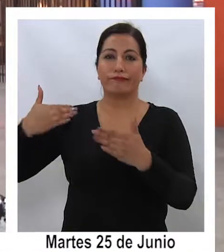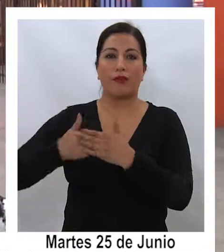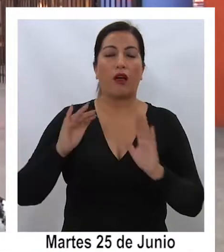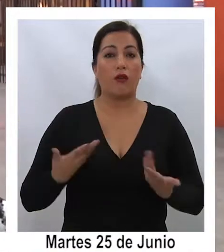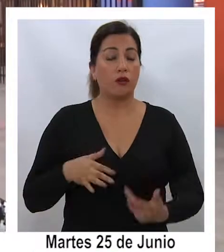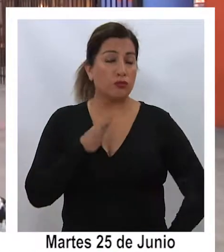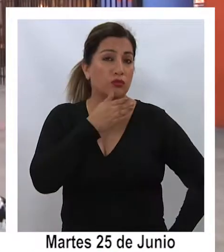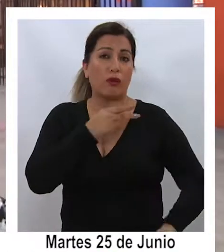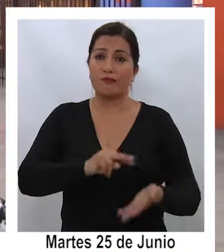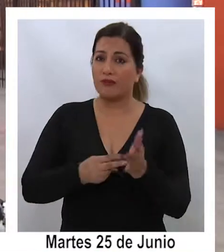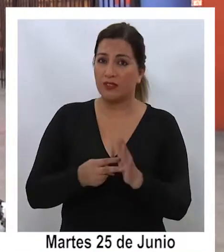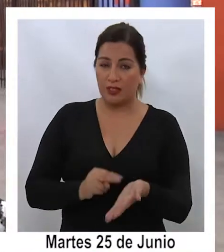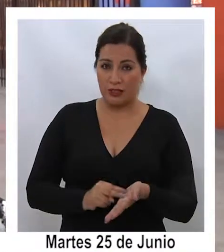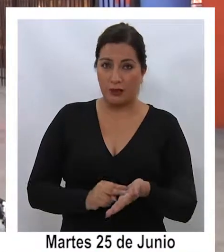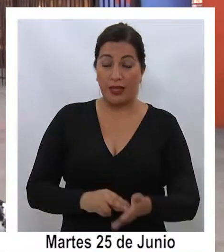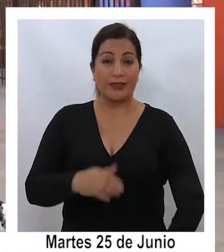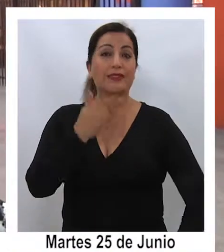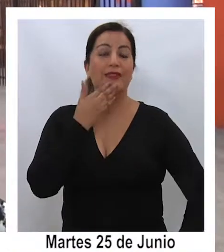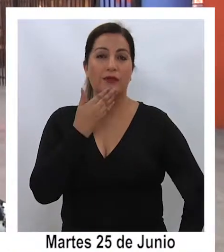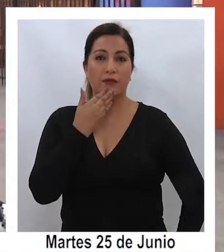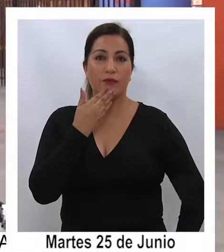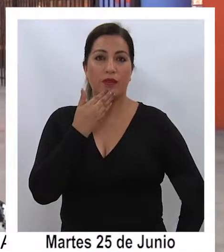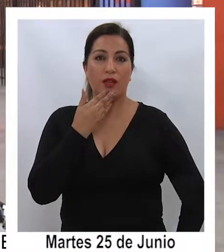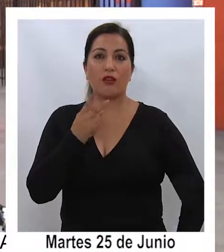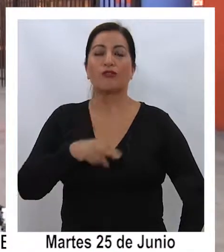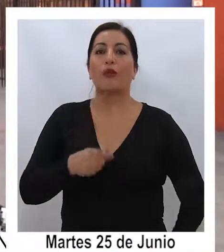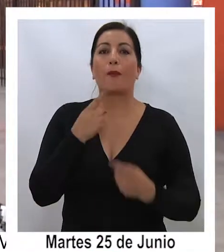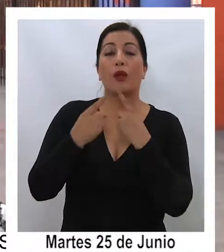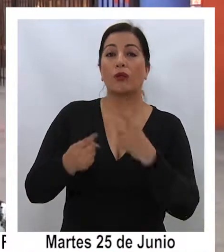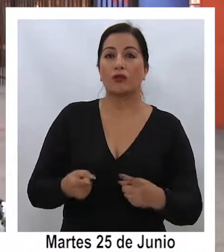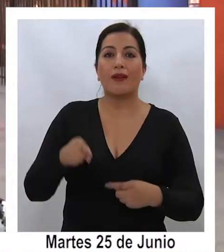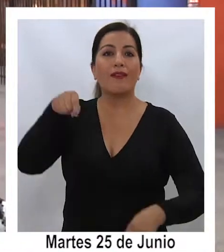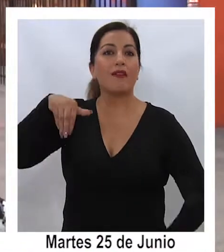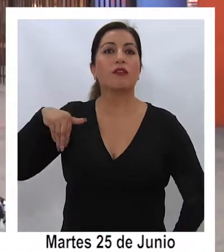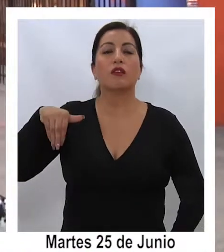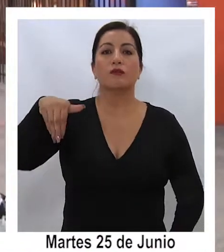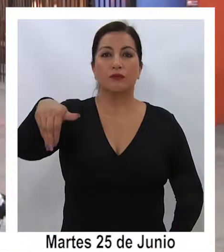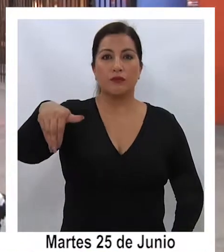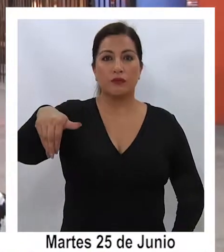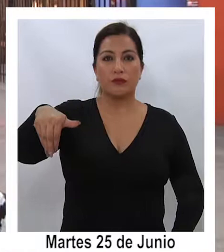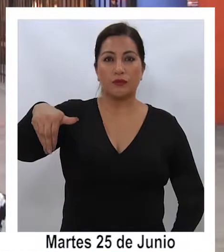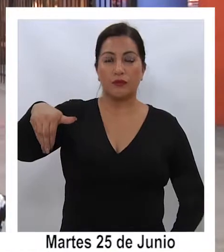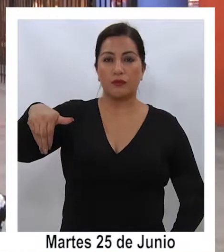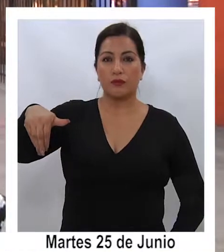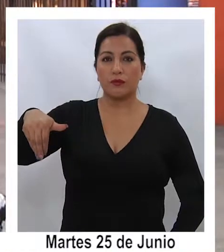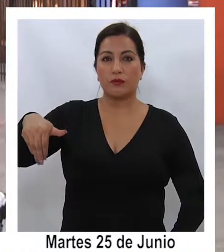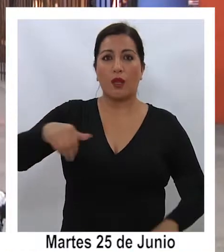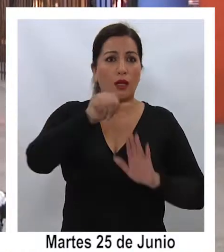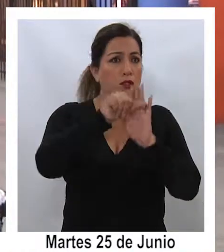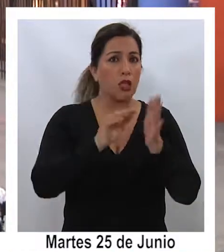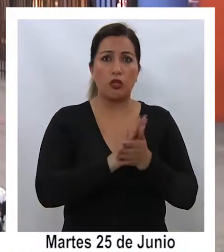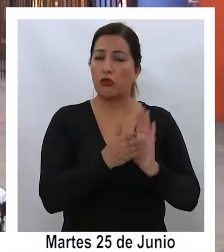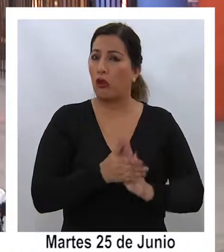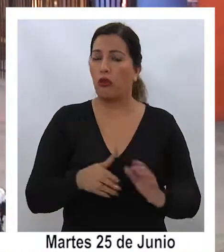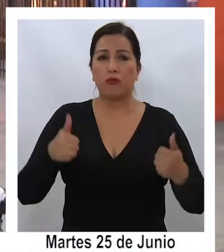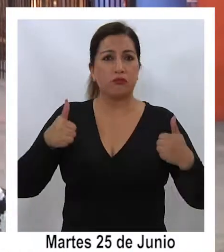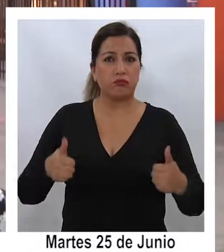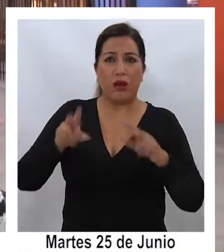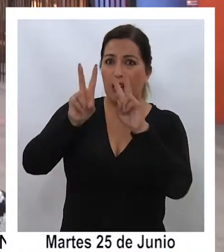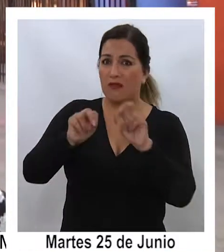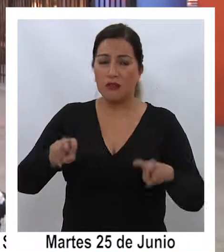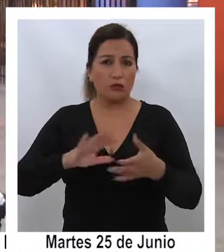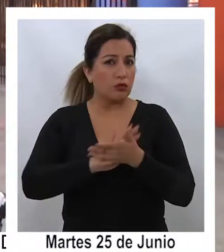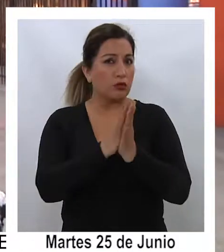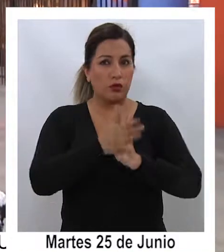presentando mayores problemas. Inclusive ya hicimos la averiguación, este bus estaba con sus antecedentes al día, revisión técnica